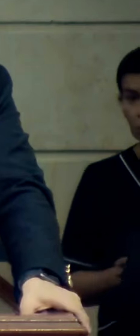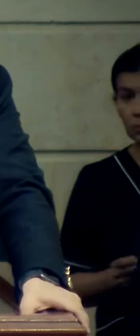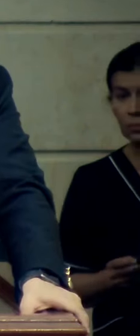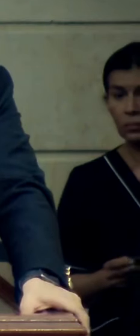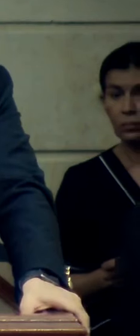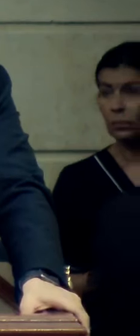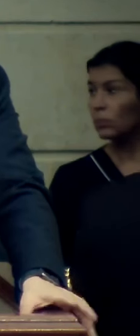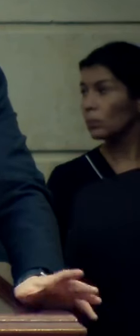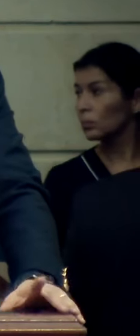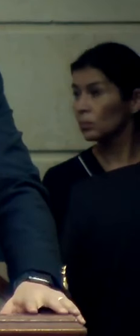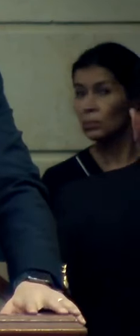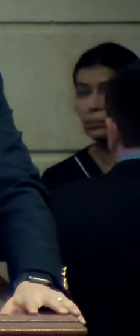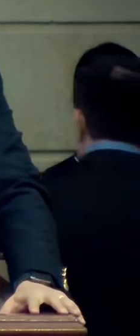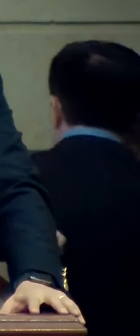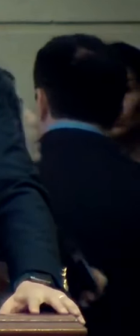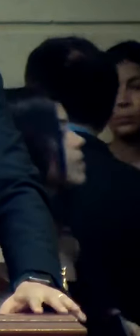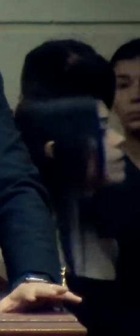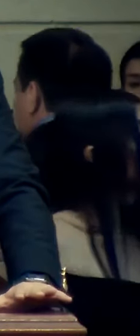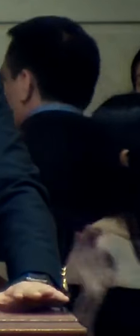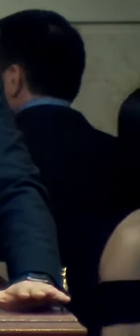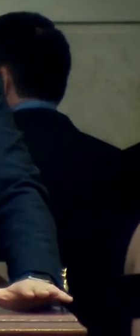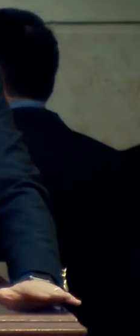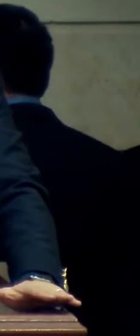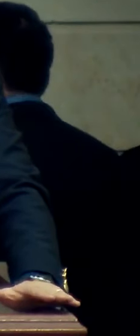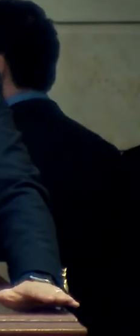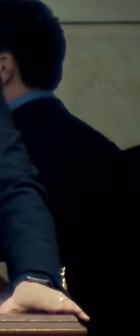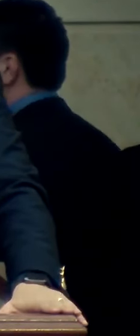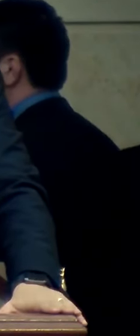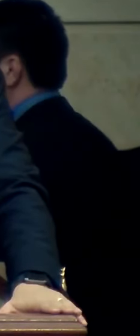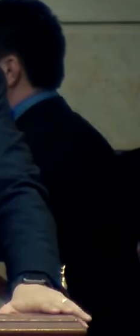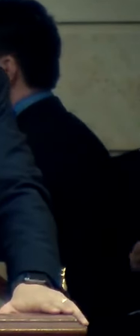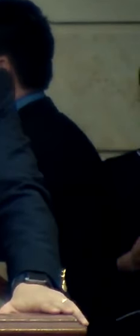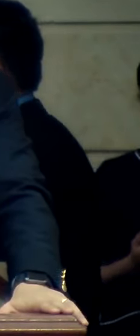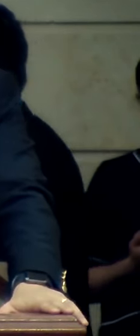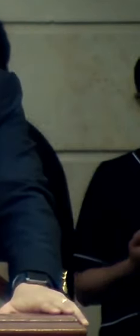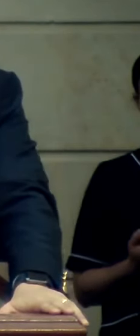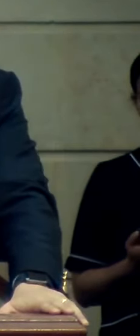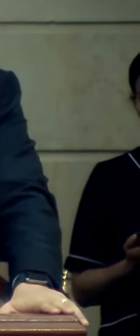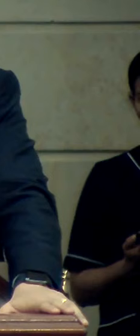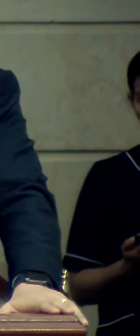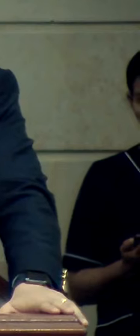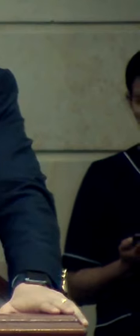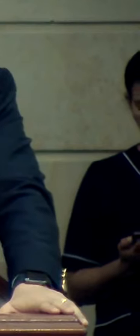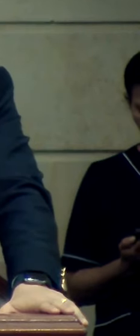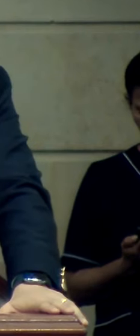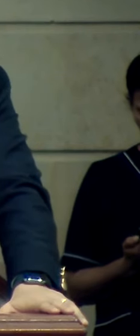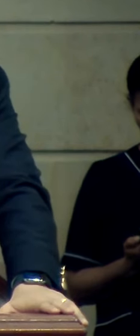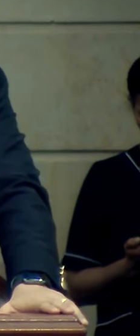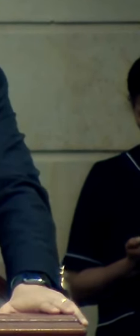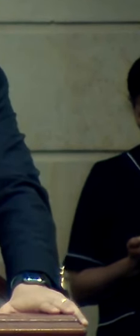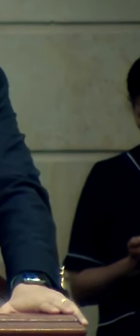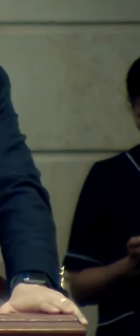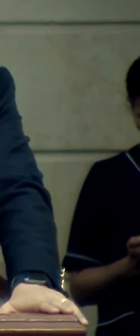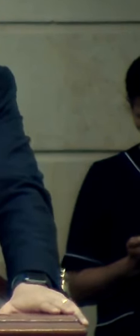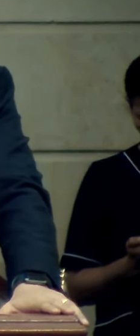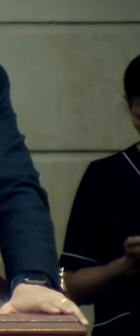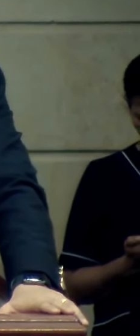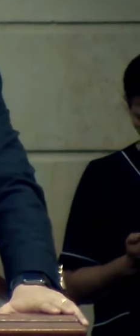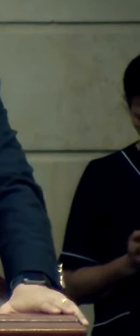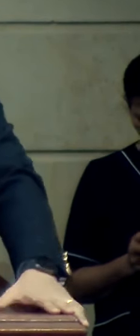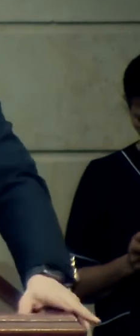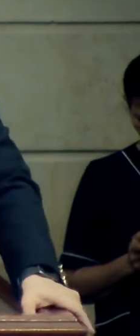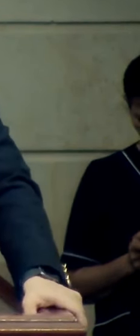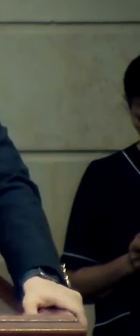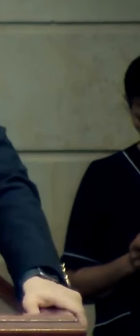gran detalle esta Norma es determinante para la ciudad de Medellín doctor Santiago y Dr Federico